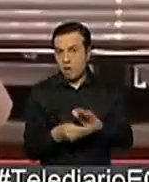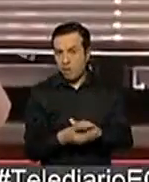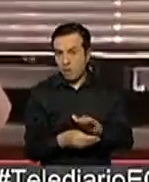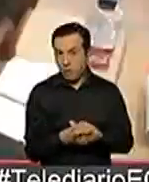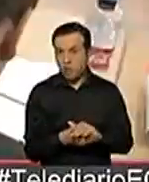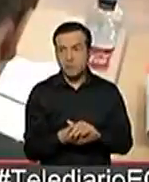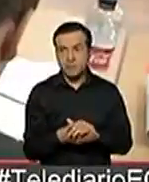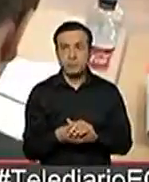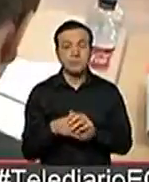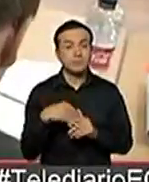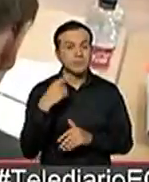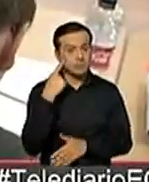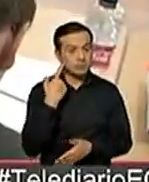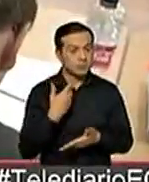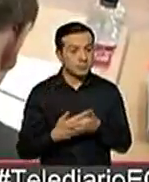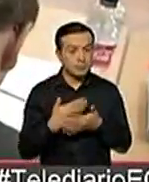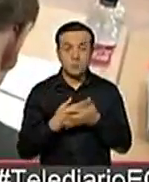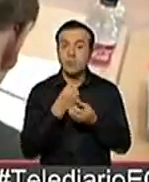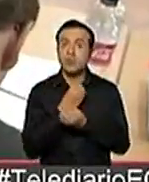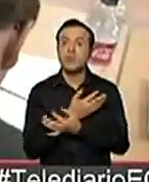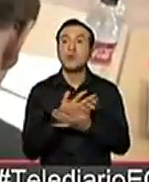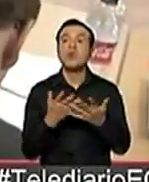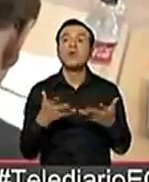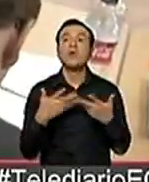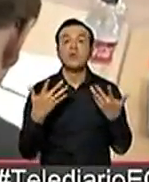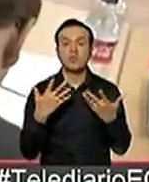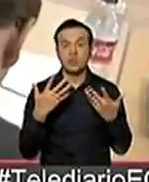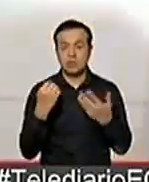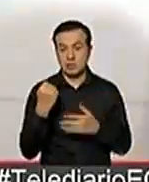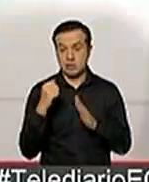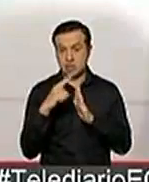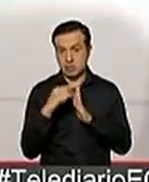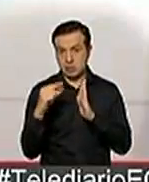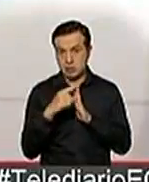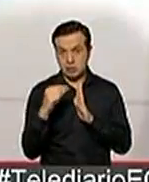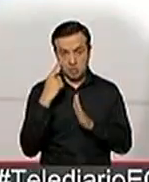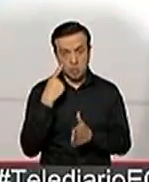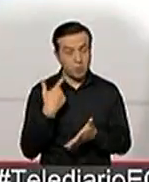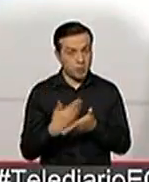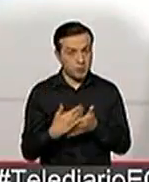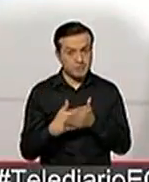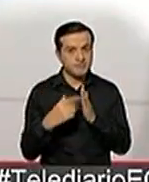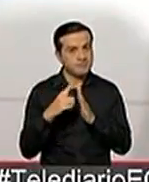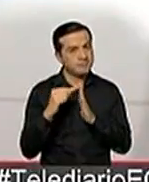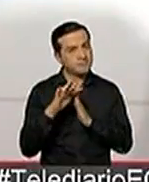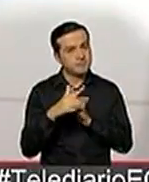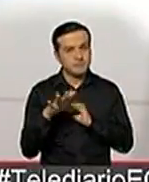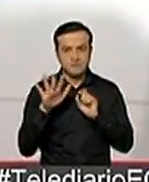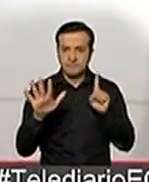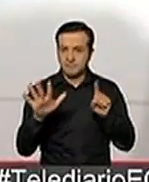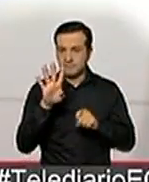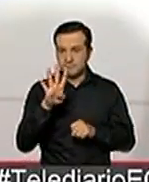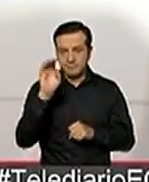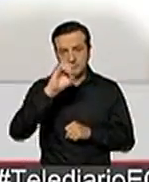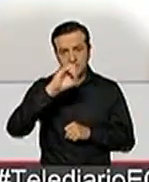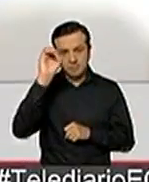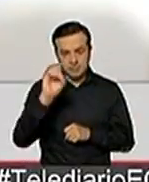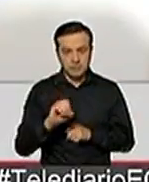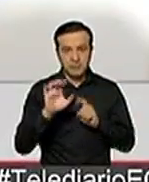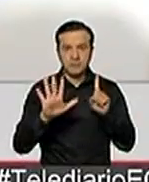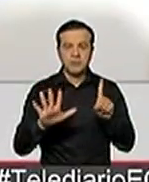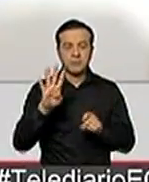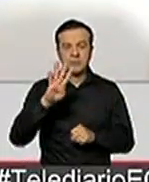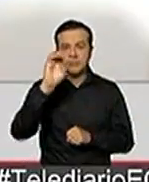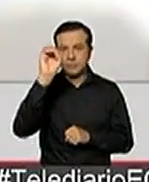contundente que dicen manejar es información proveniente del SRI. Que muestra que aproximadamente el 64% del